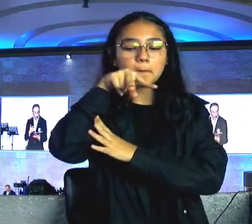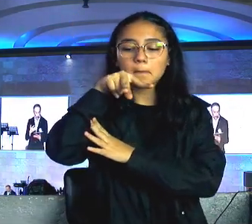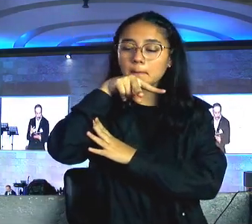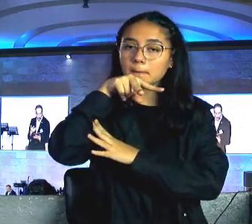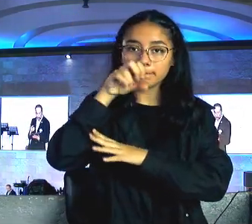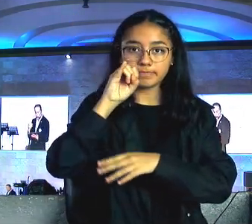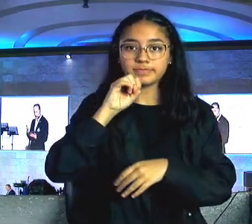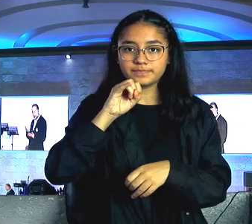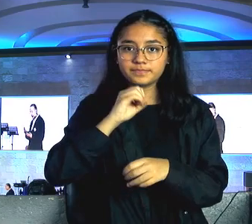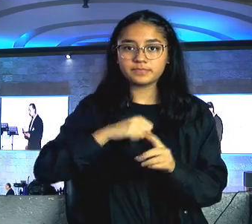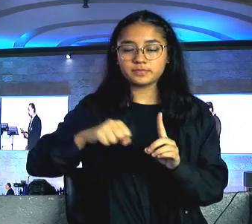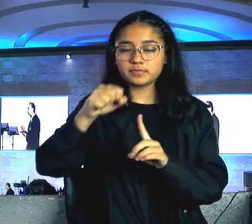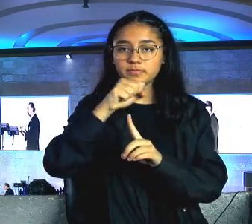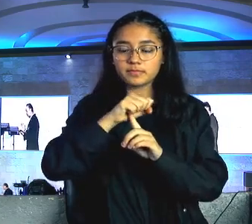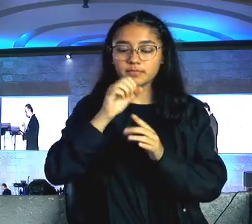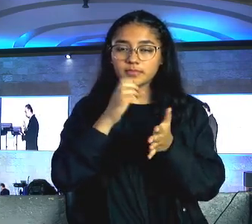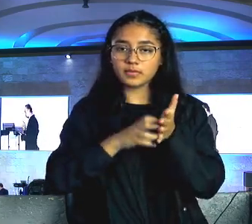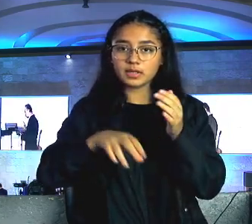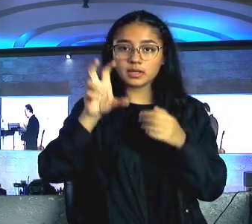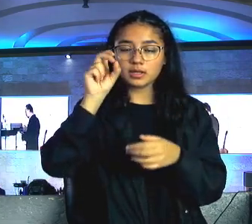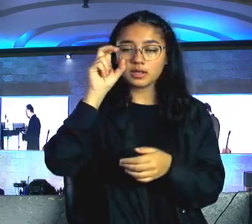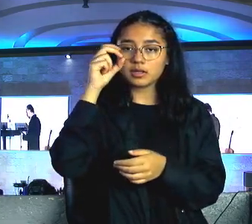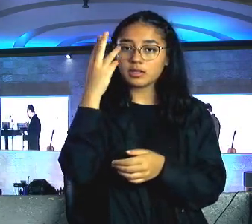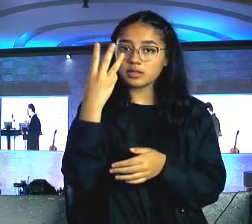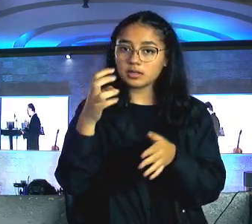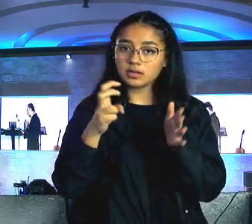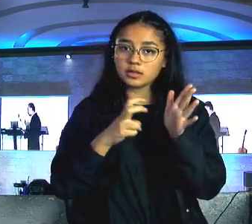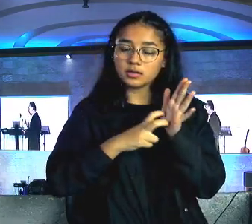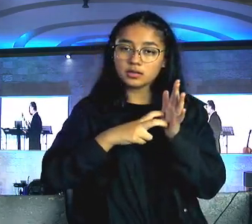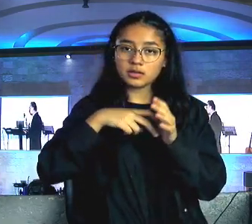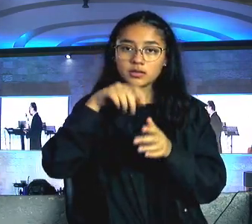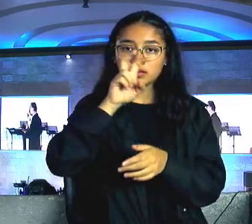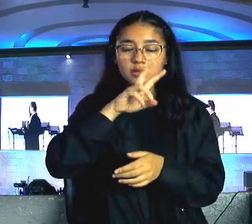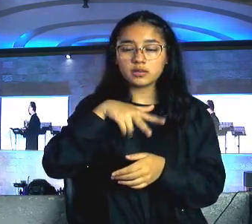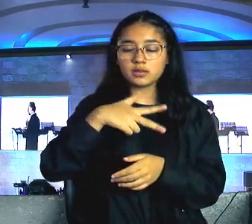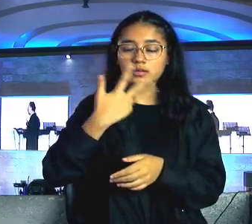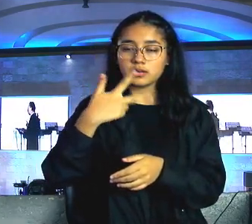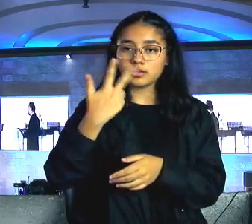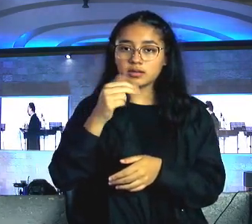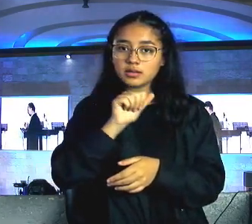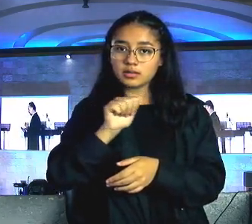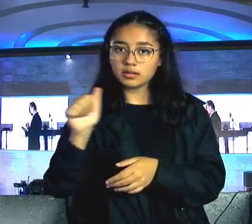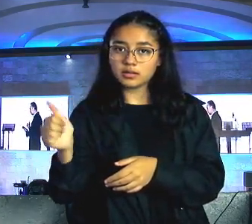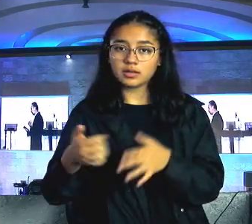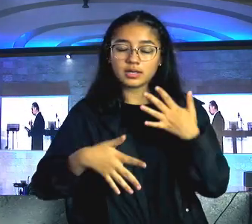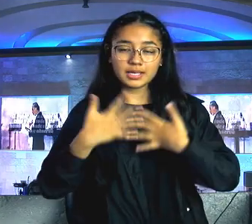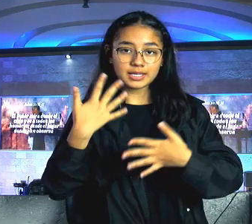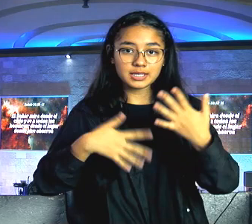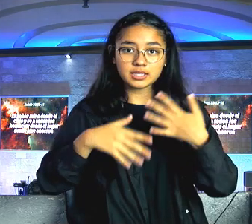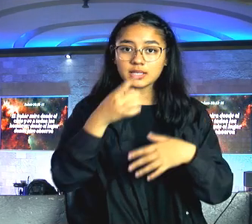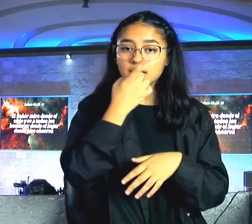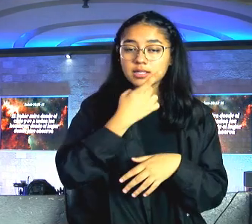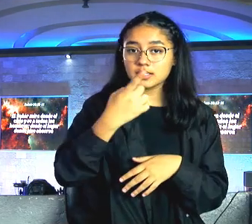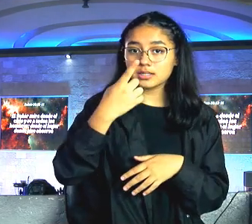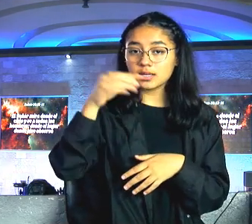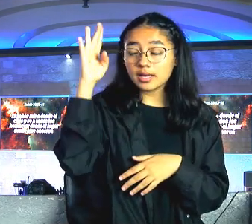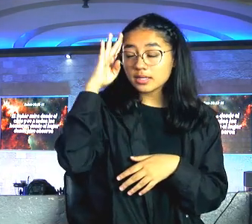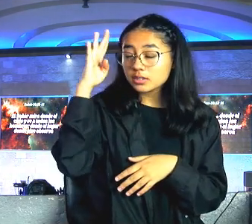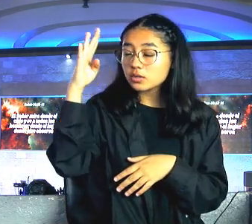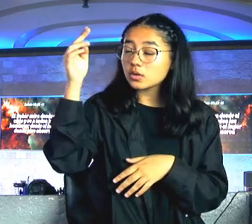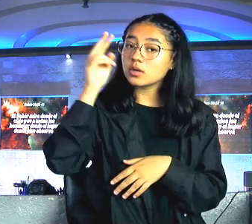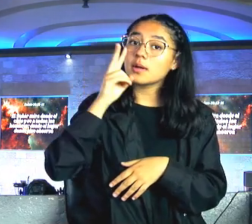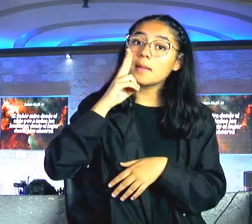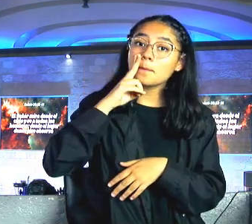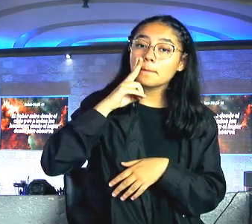33, versículo 13 al 15, así lo establece. El Señor, fíjate lo que dice, el Señor mira, ¿desde dónde